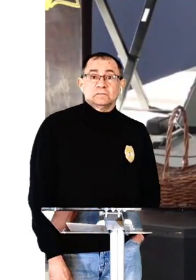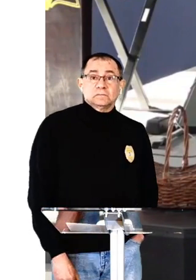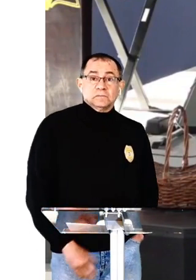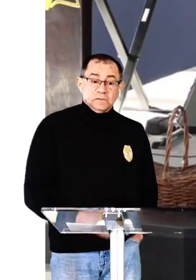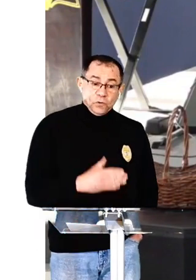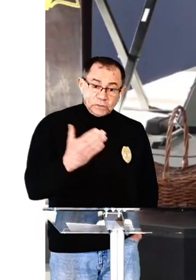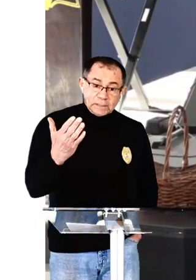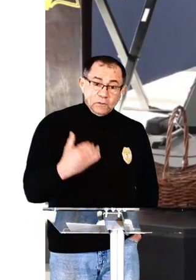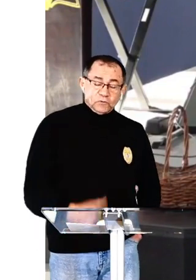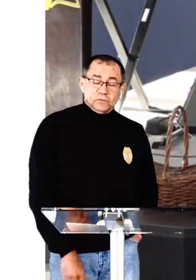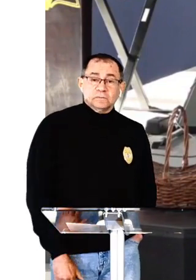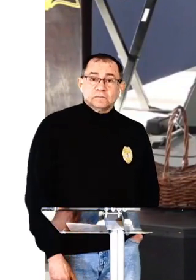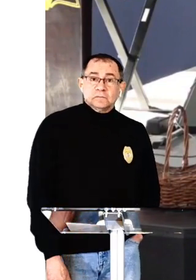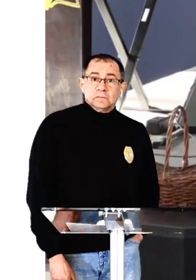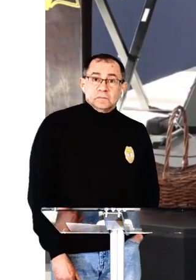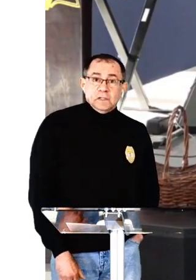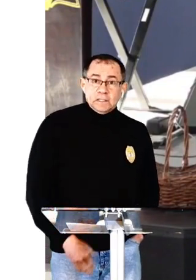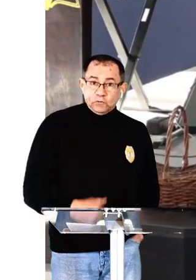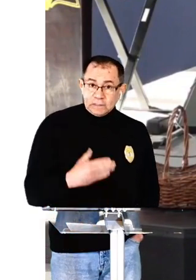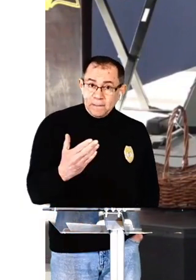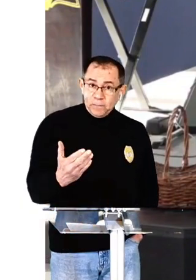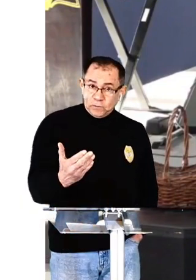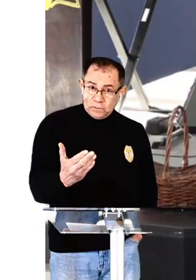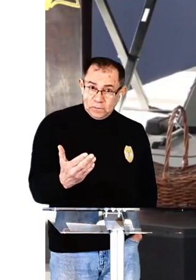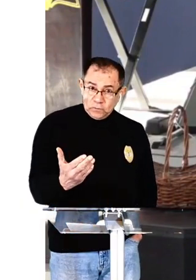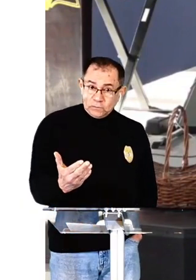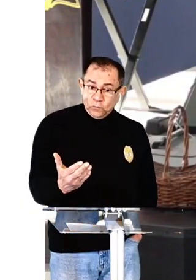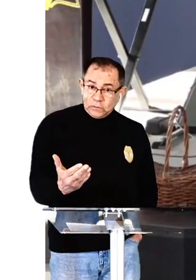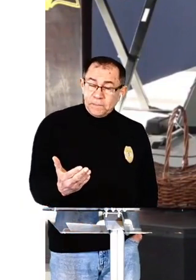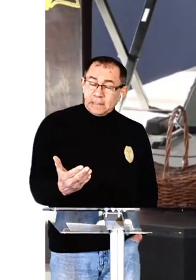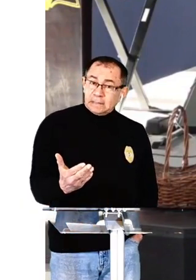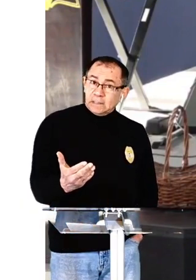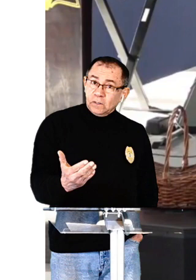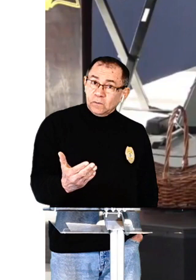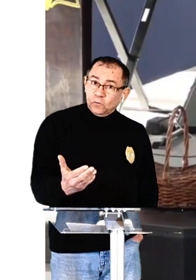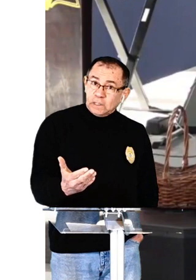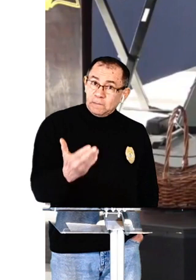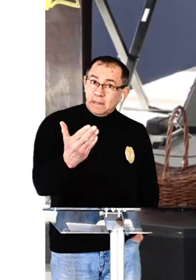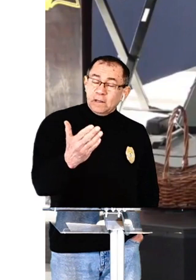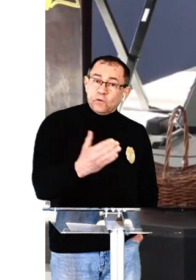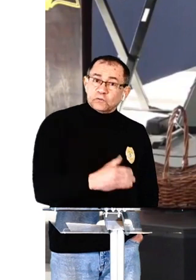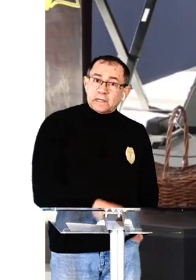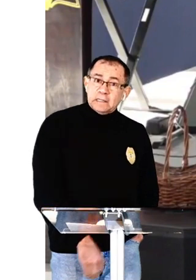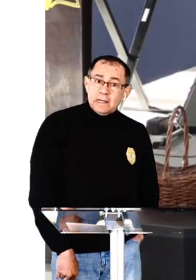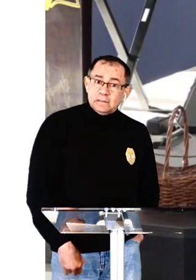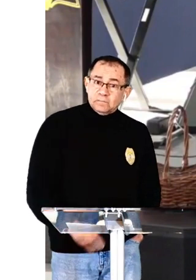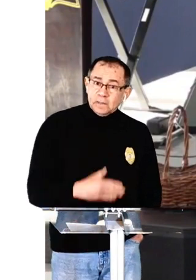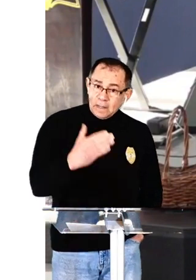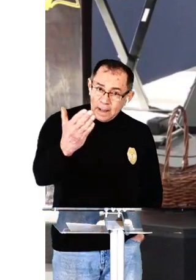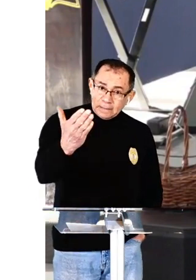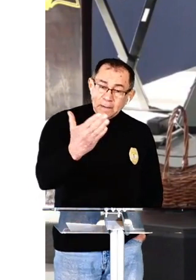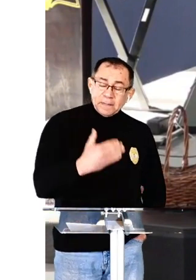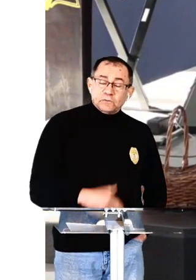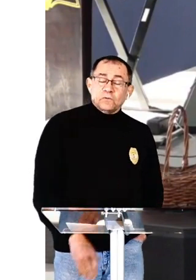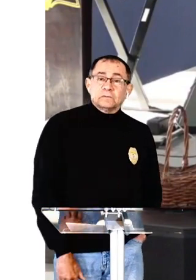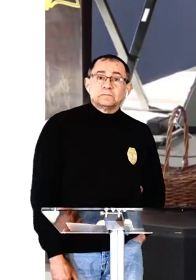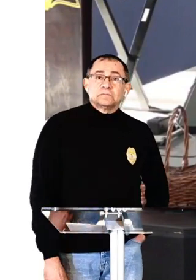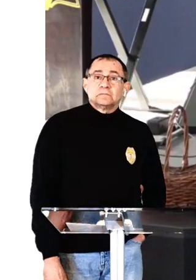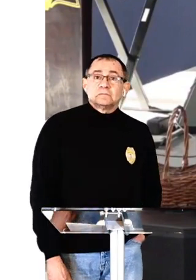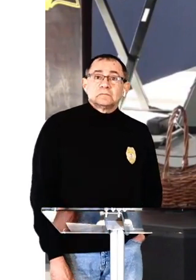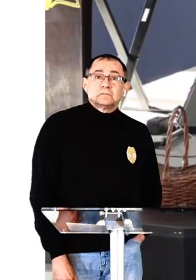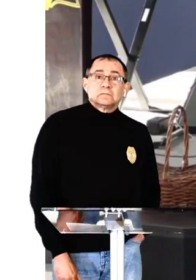bendición. Contáctenos. Y si usted está, usted pertenece, usted vive en Costa Rica, ahí está el